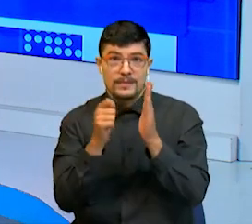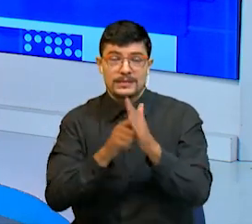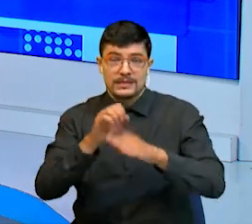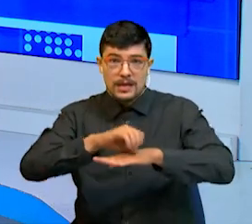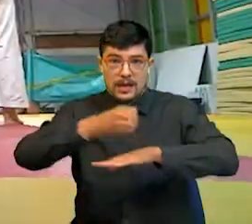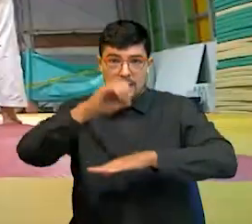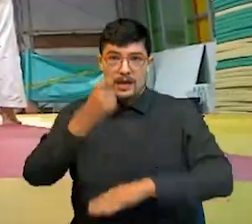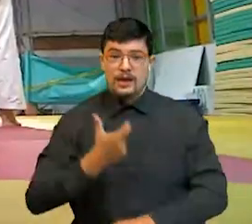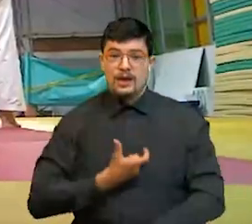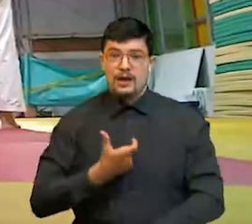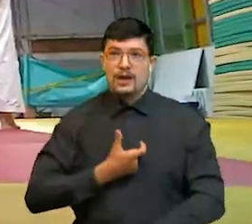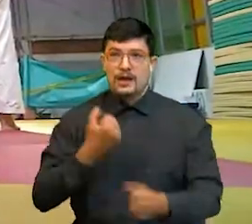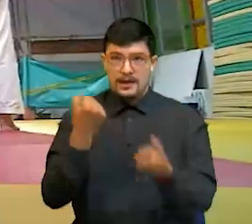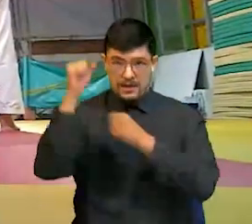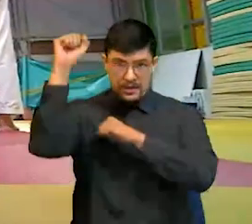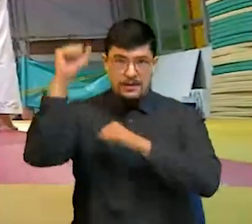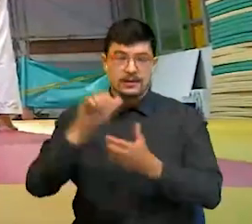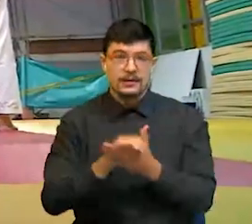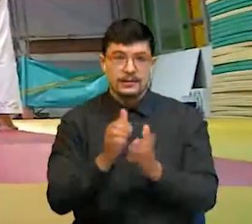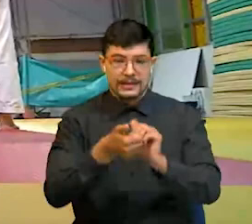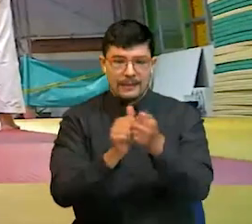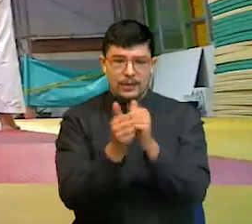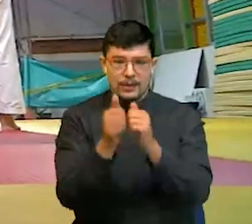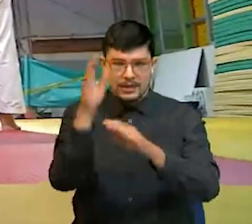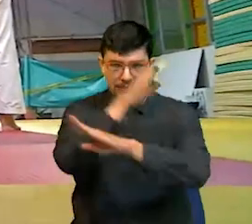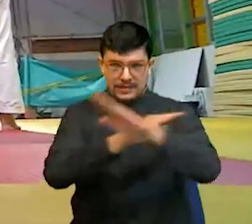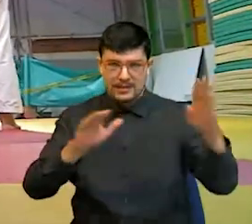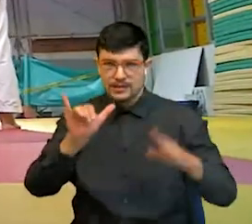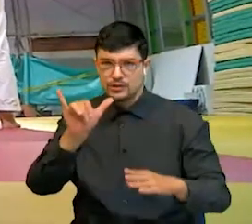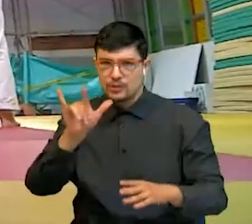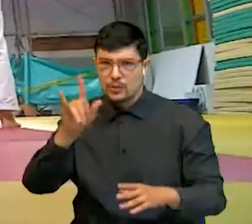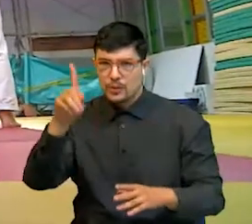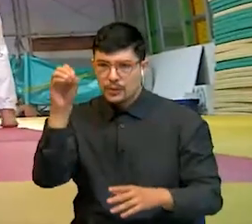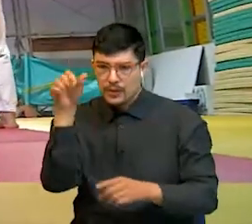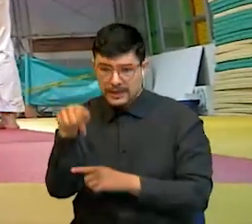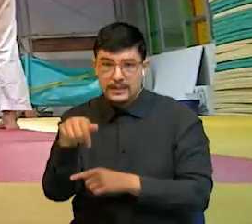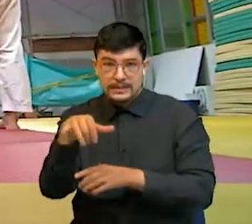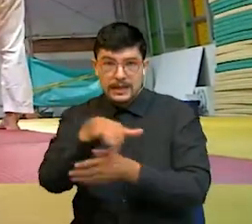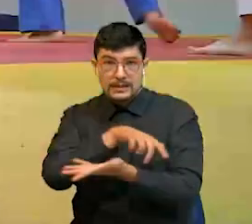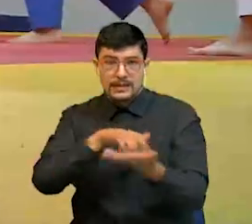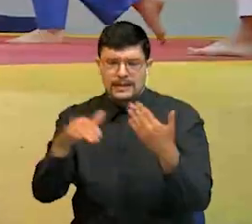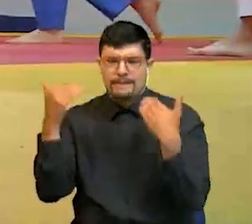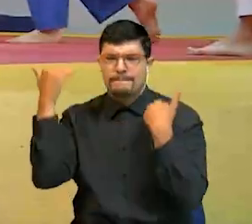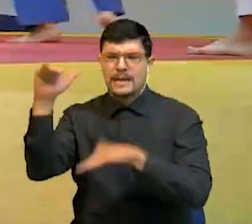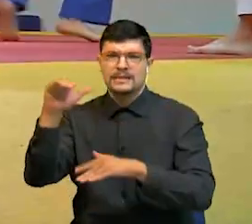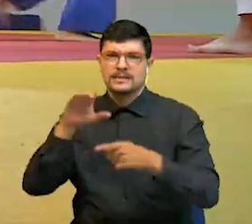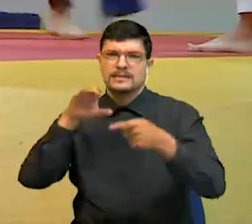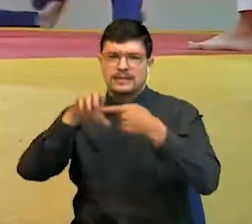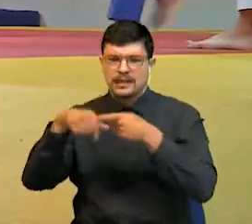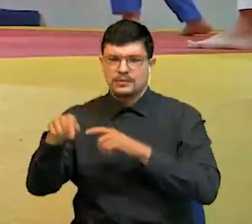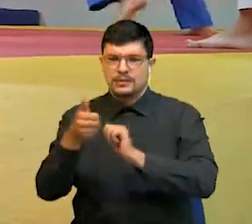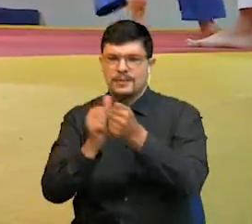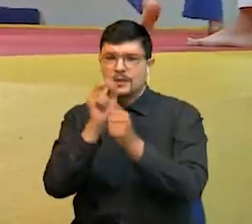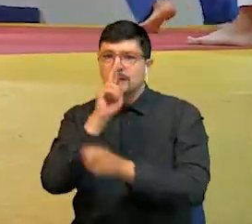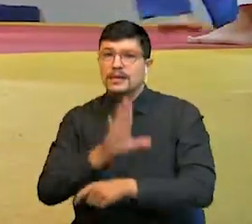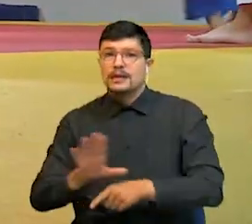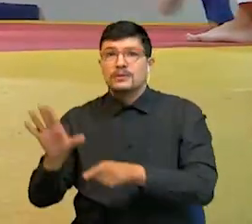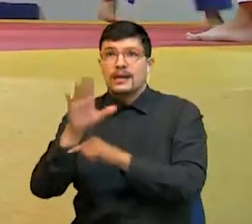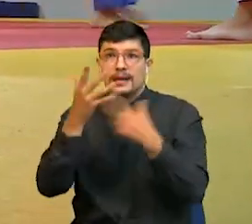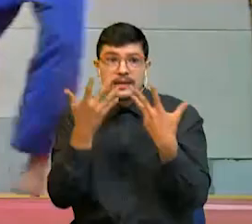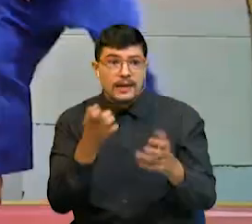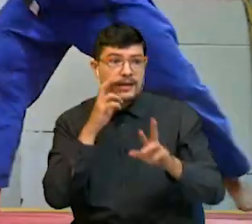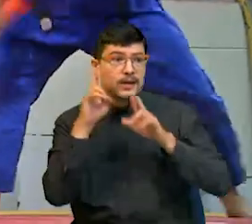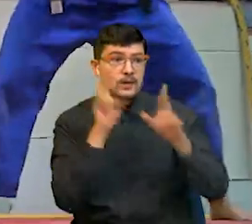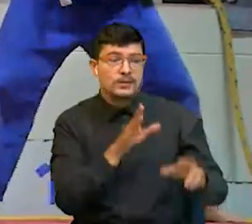oro. El deporte del judo ha entregado grandes logros a Santander en la máxima cita del deporte nacional, algo que quiere revalidar en